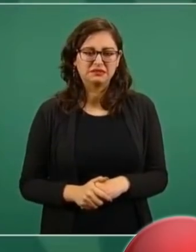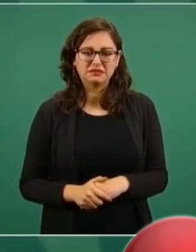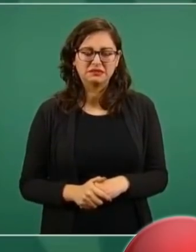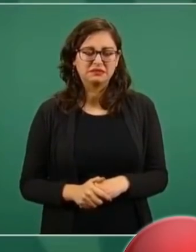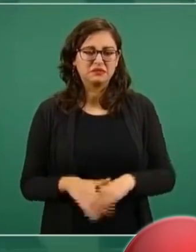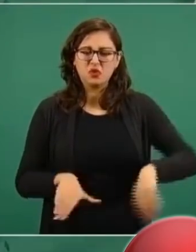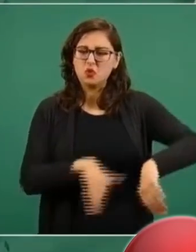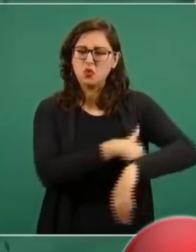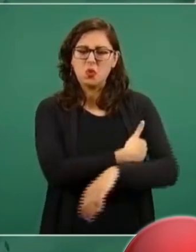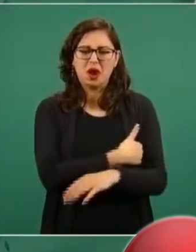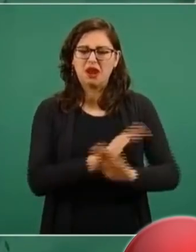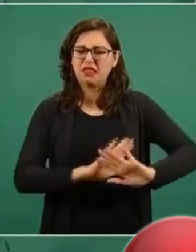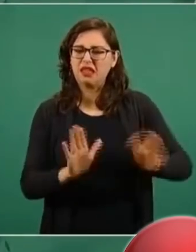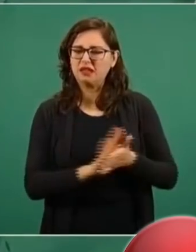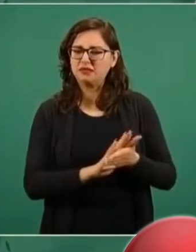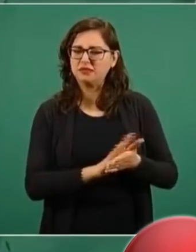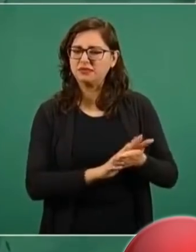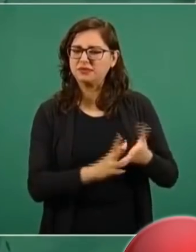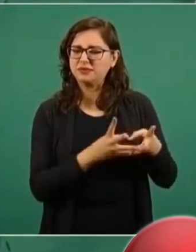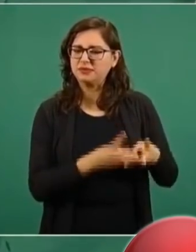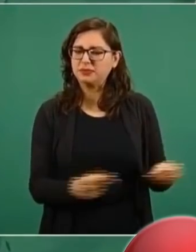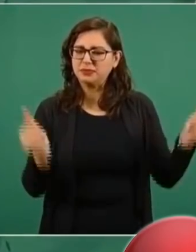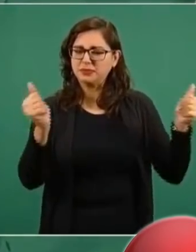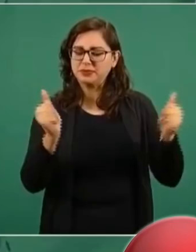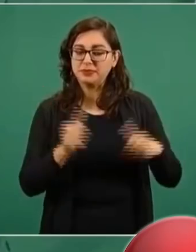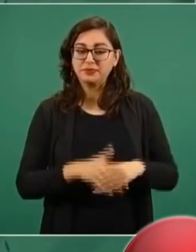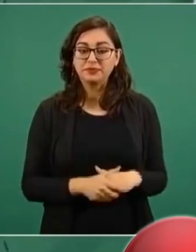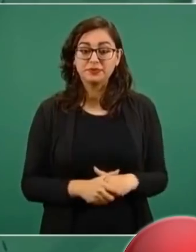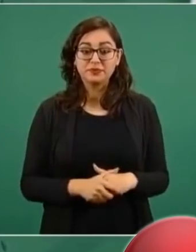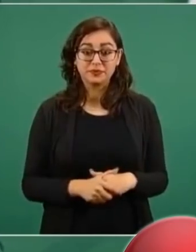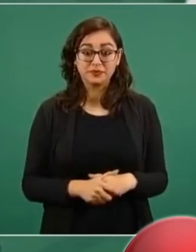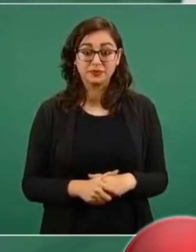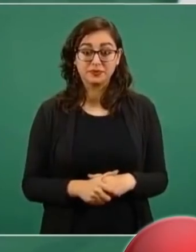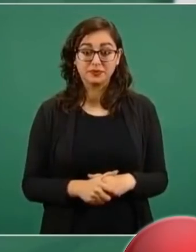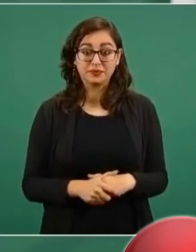que estaba en el olvido. Y luego vino esto